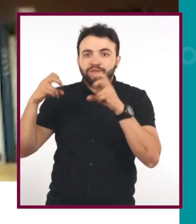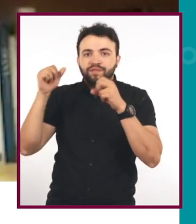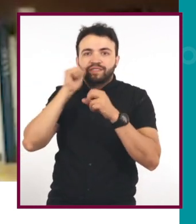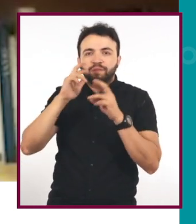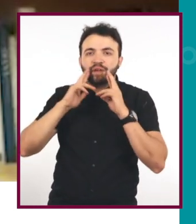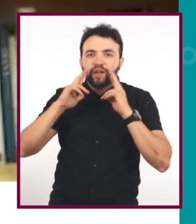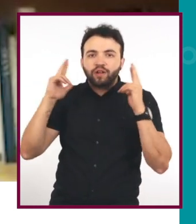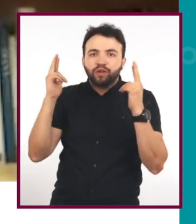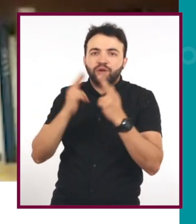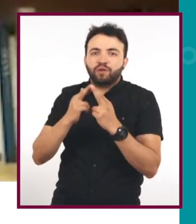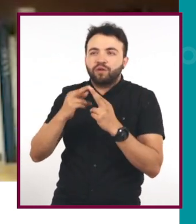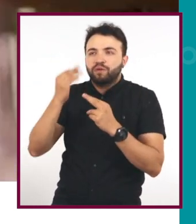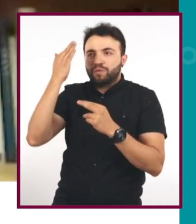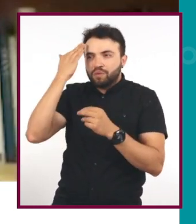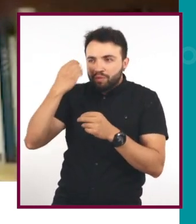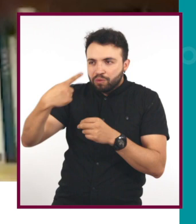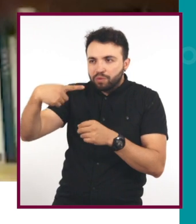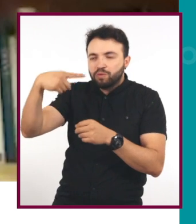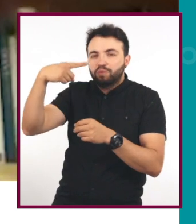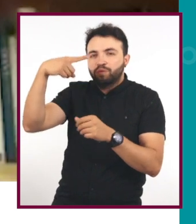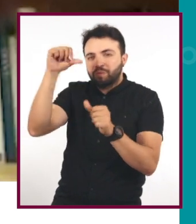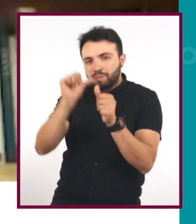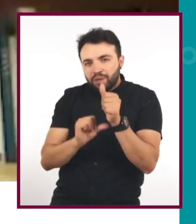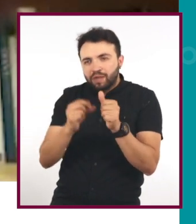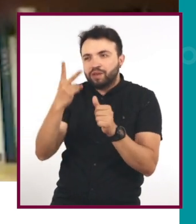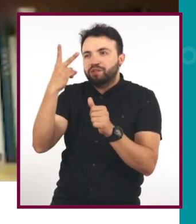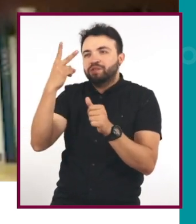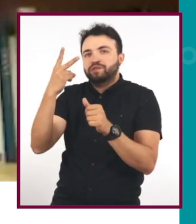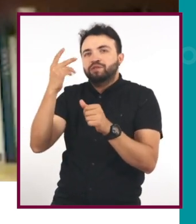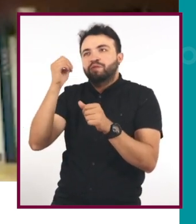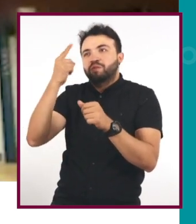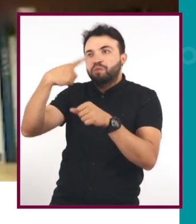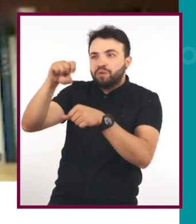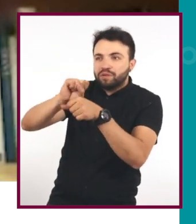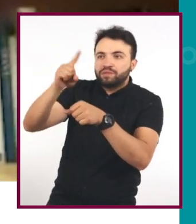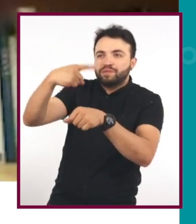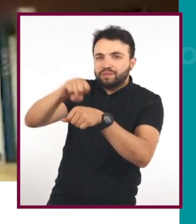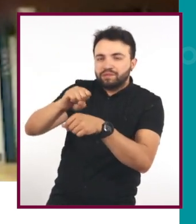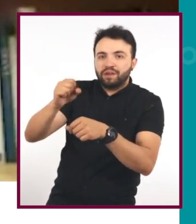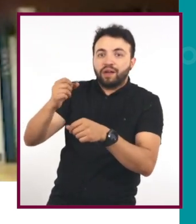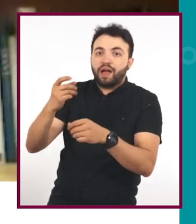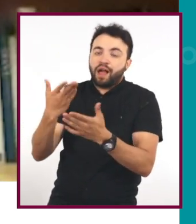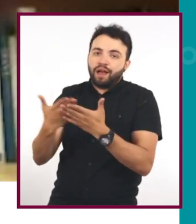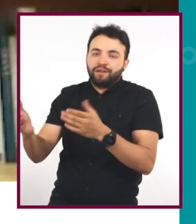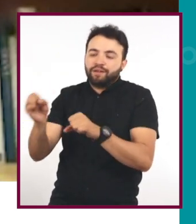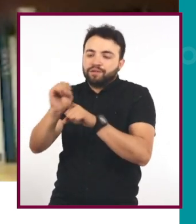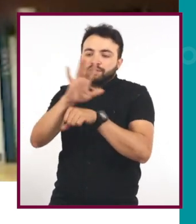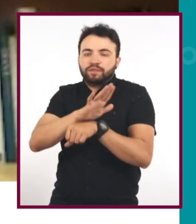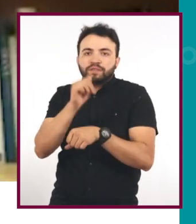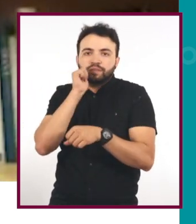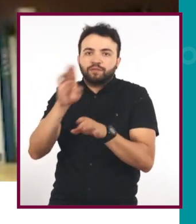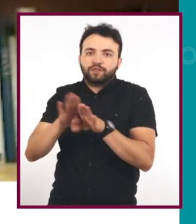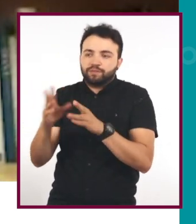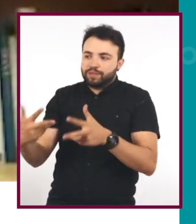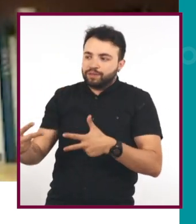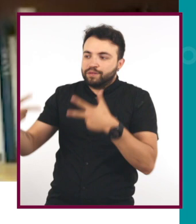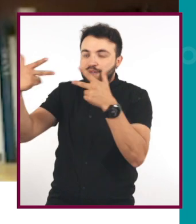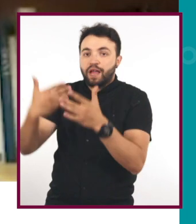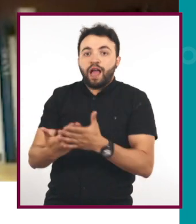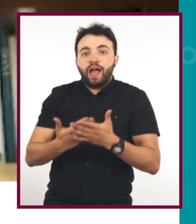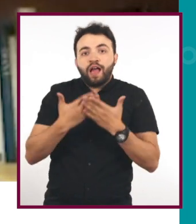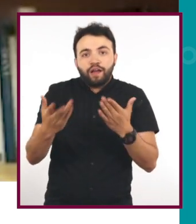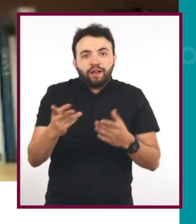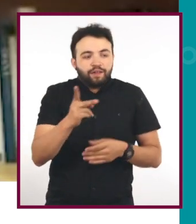reunimos una vez al mes, dos veces al mes. Ahora por la pandemia no se ha dado, pero nos hablamos por teléfono. ahora